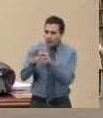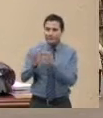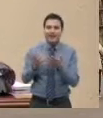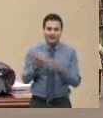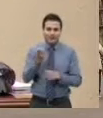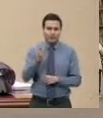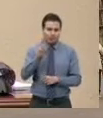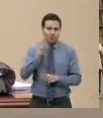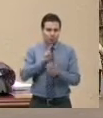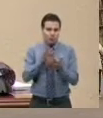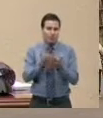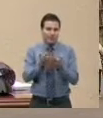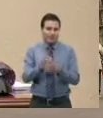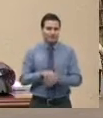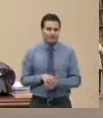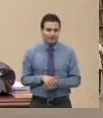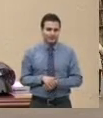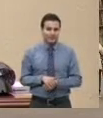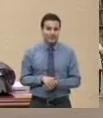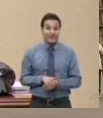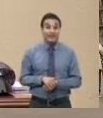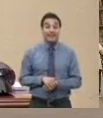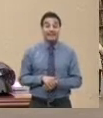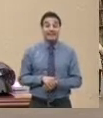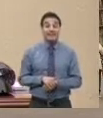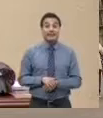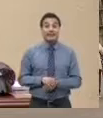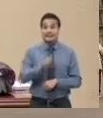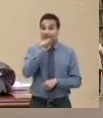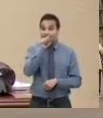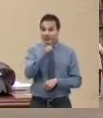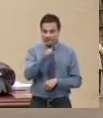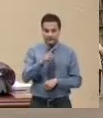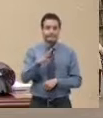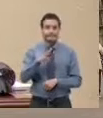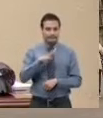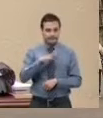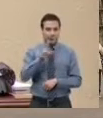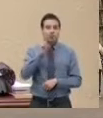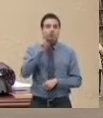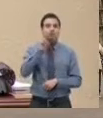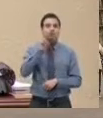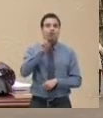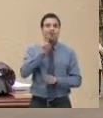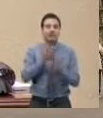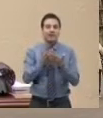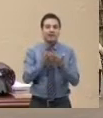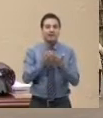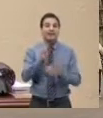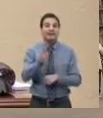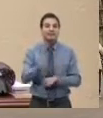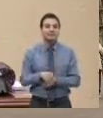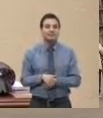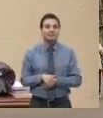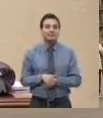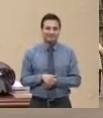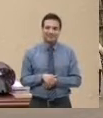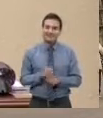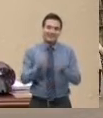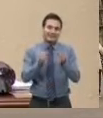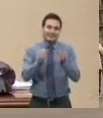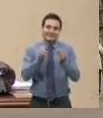hecho secundario. Pero tenemos también pruebas que se adquirieron a través de requerimientos. No